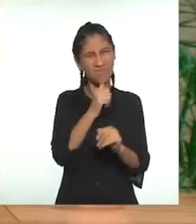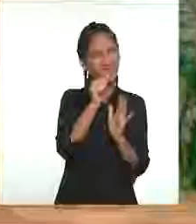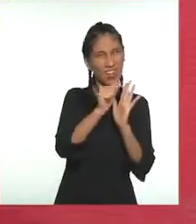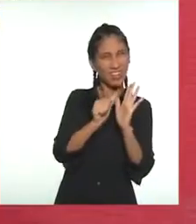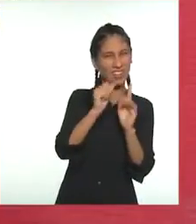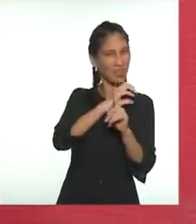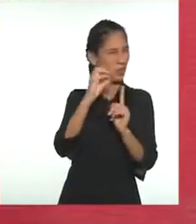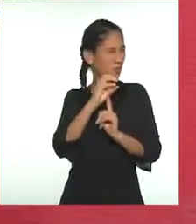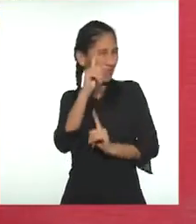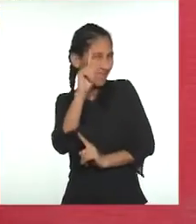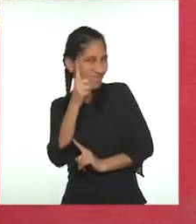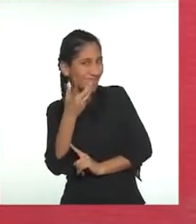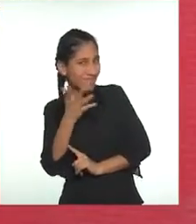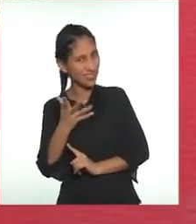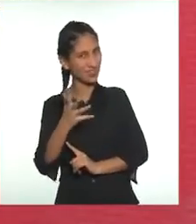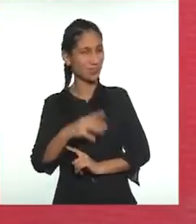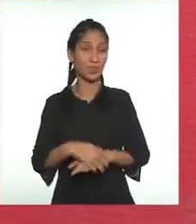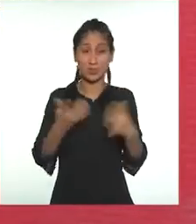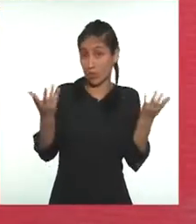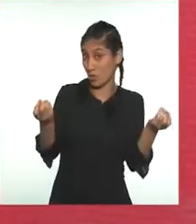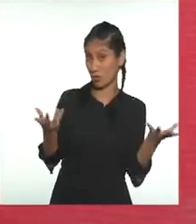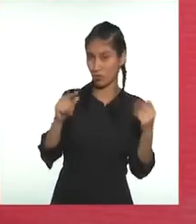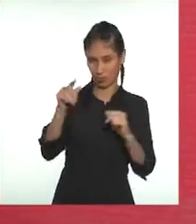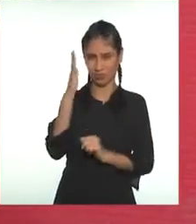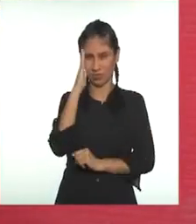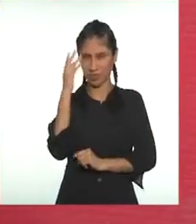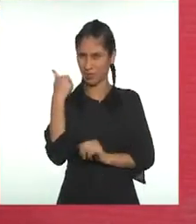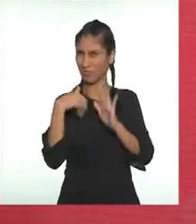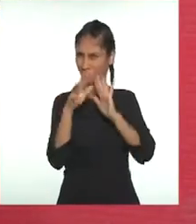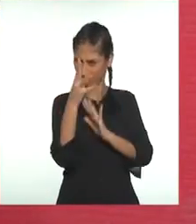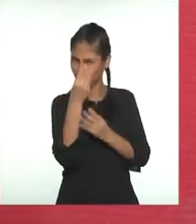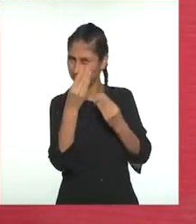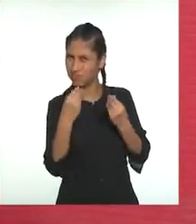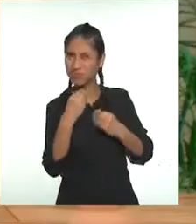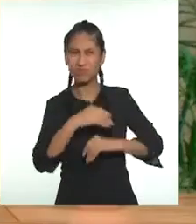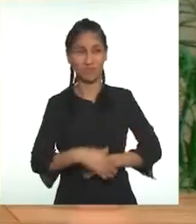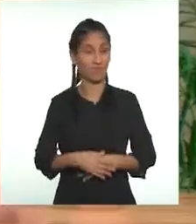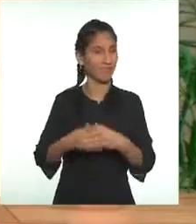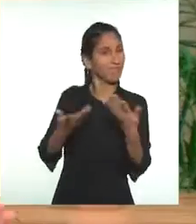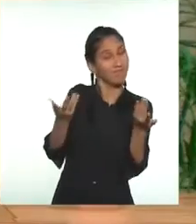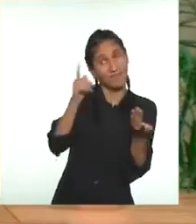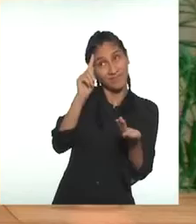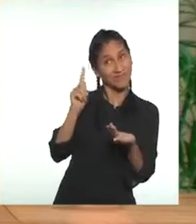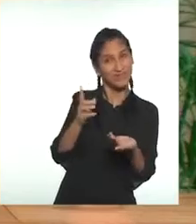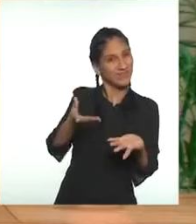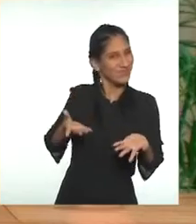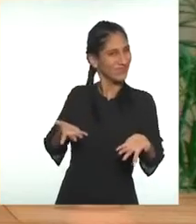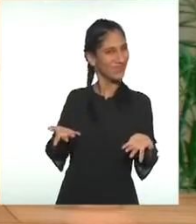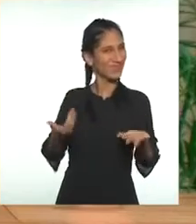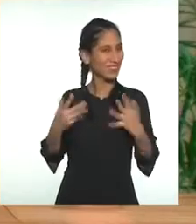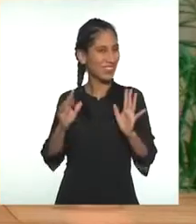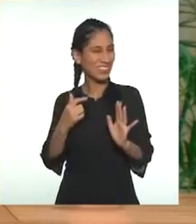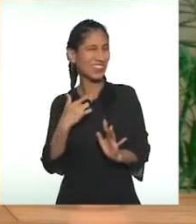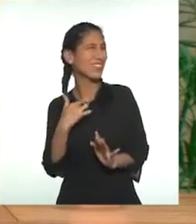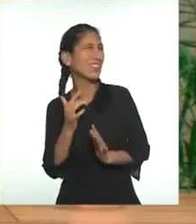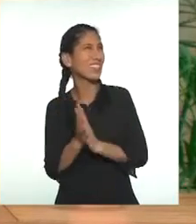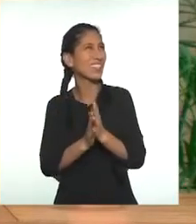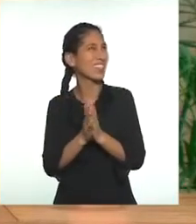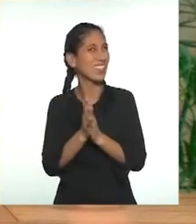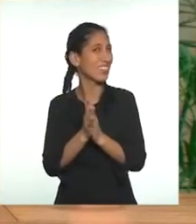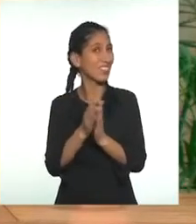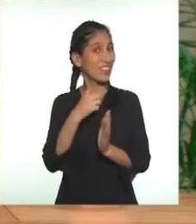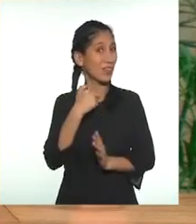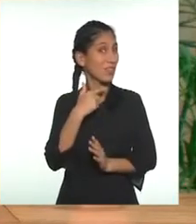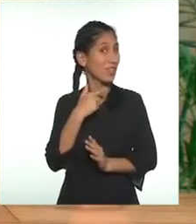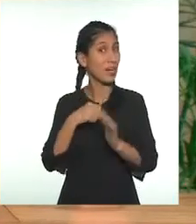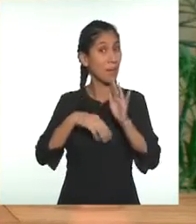área. ¿Cómo que no? Estoy segura de que tienes mucho más que aportar de lo que crees. No lo sé, Brigitte. Yo me siento más seguro con